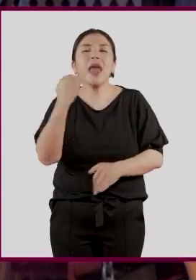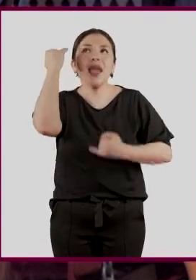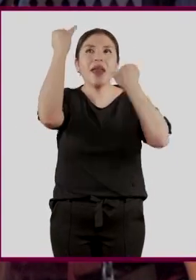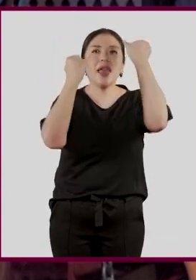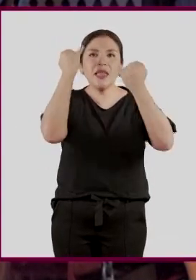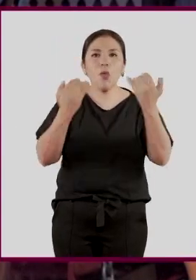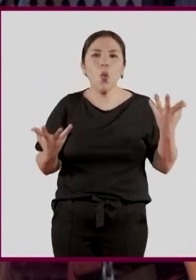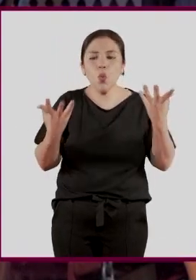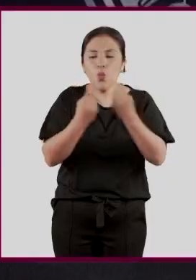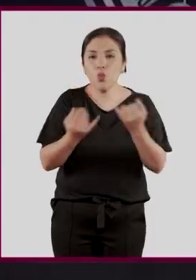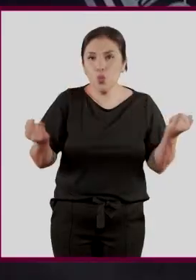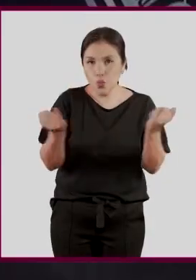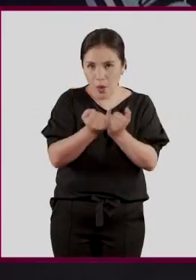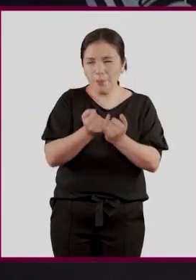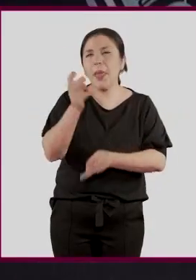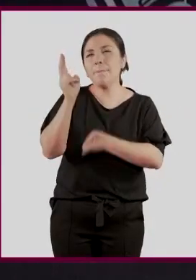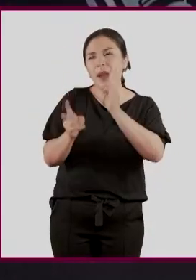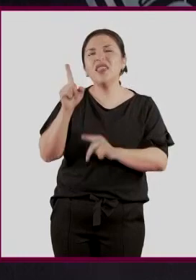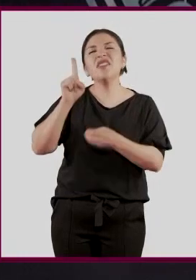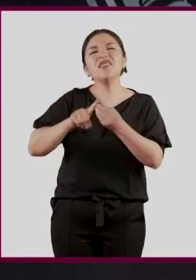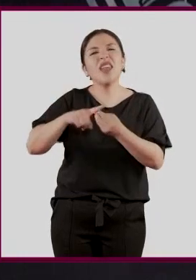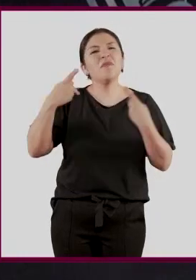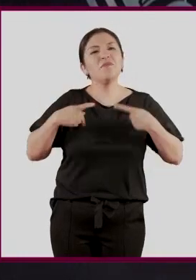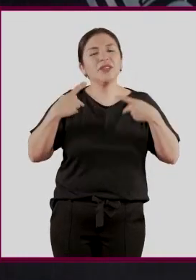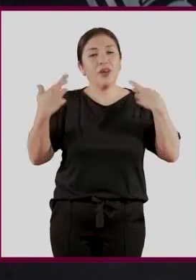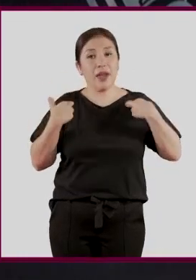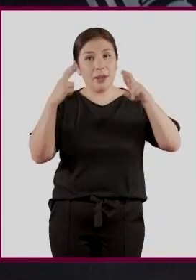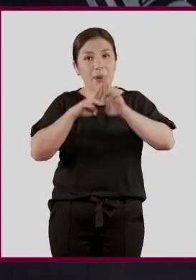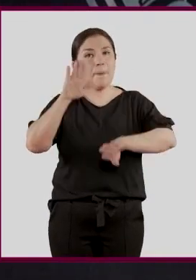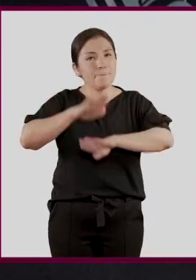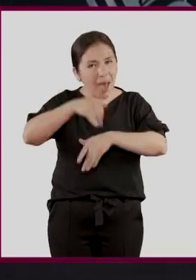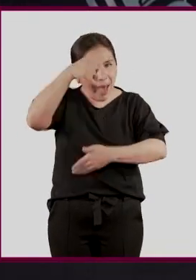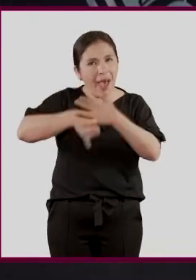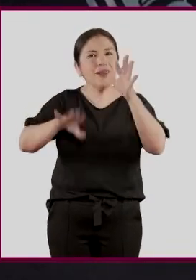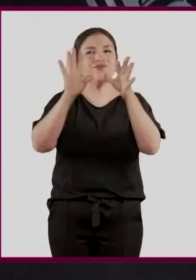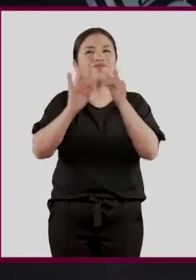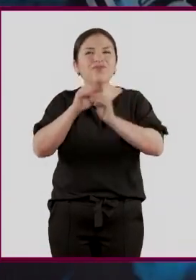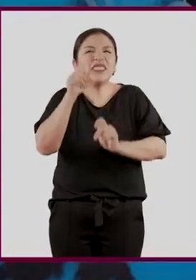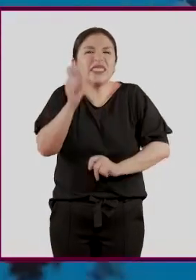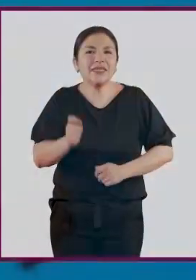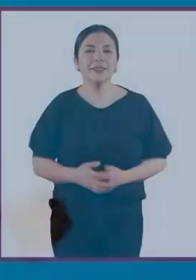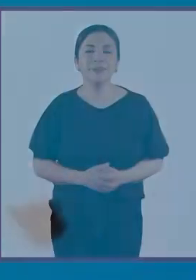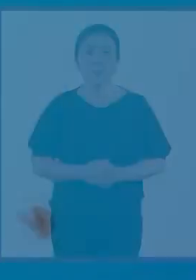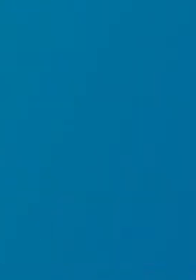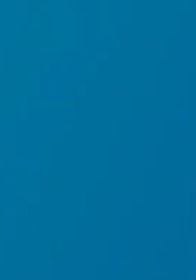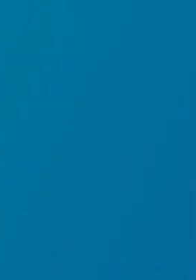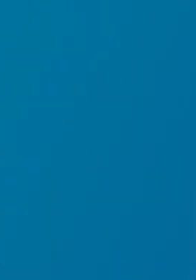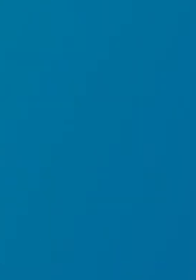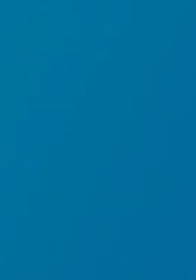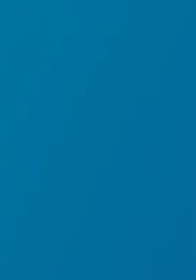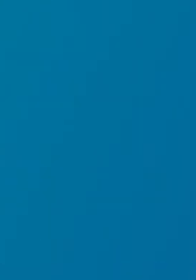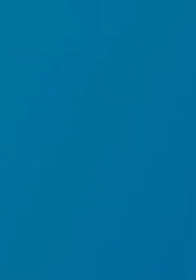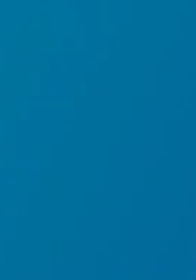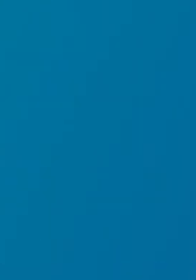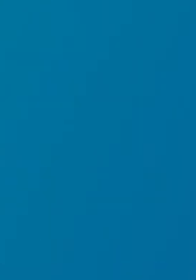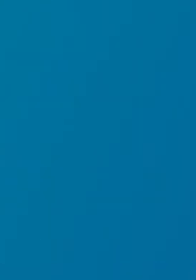bienes creativos comunes. Vamos a platicar con su representante para que nos explique cómo funciona.